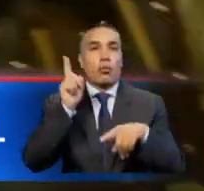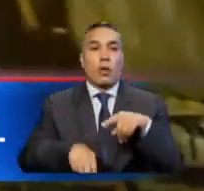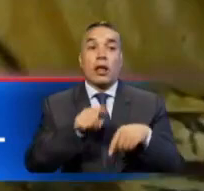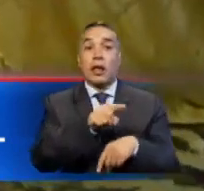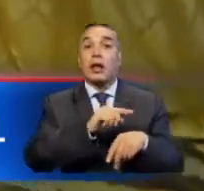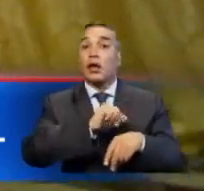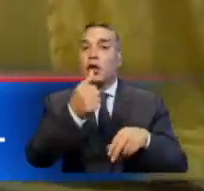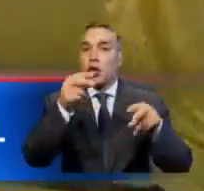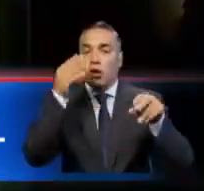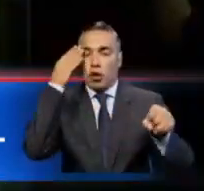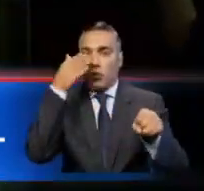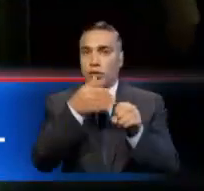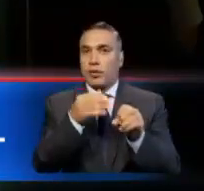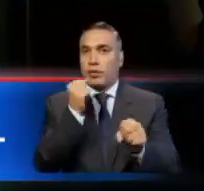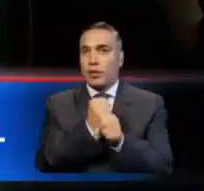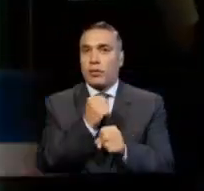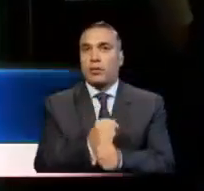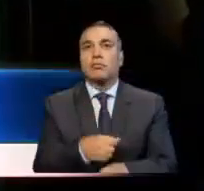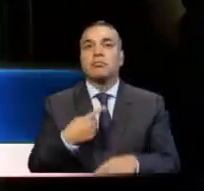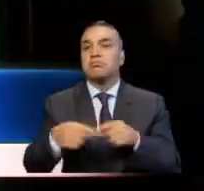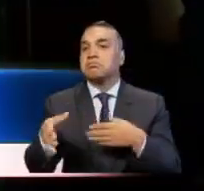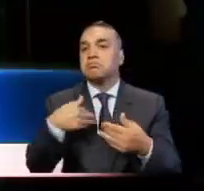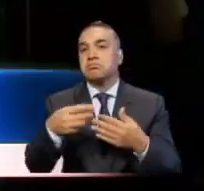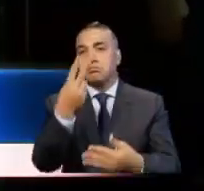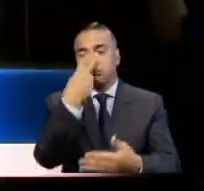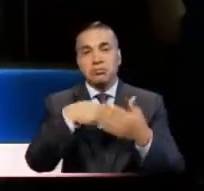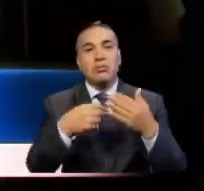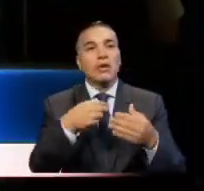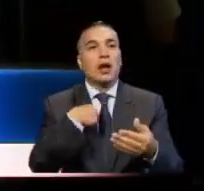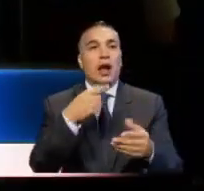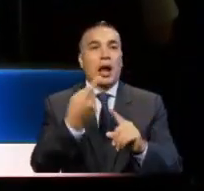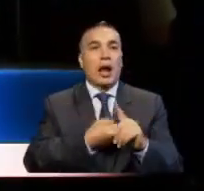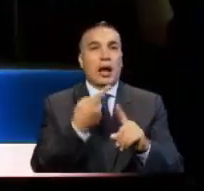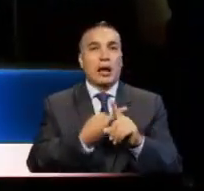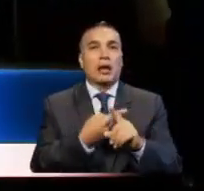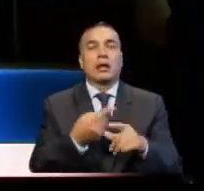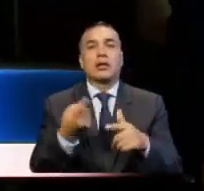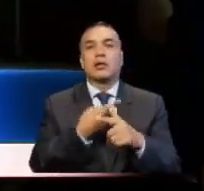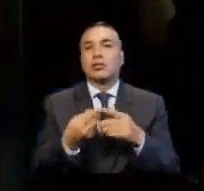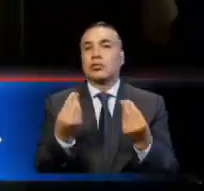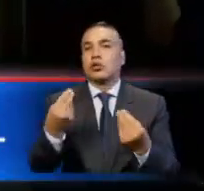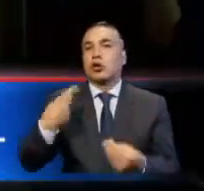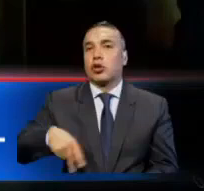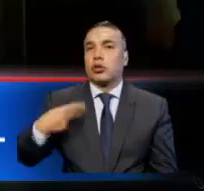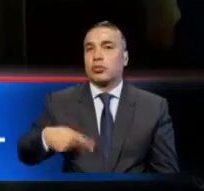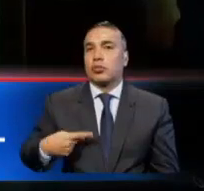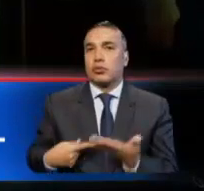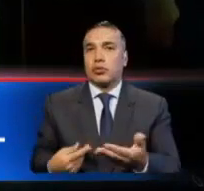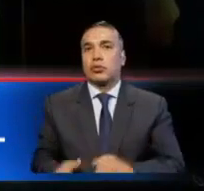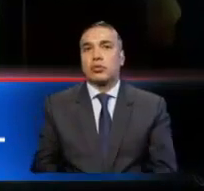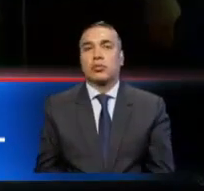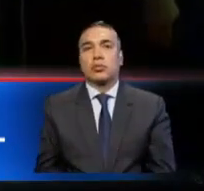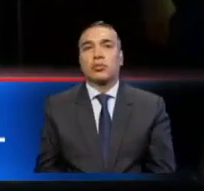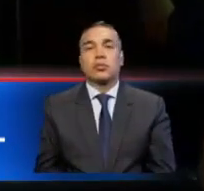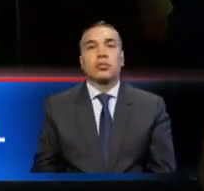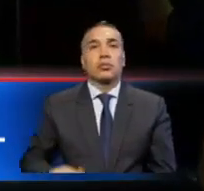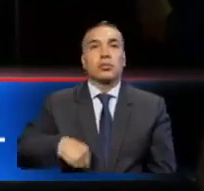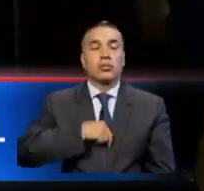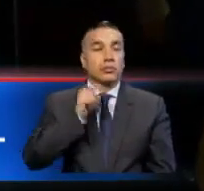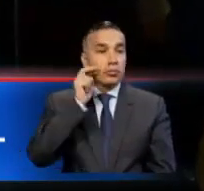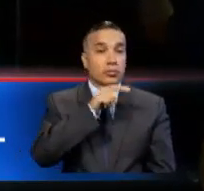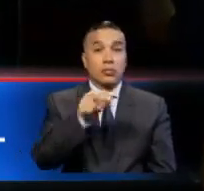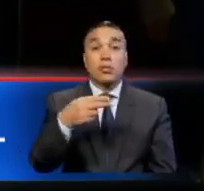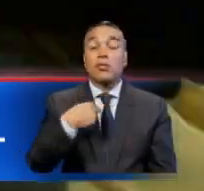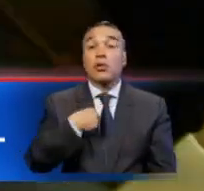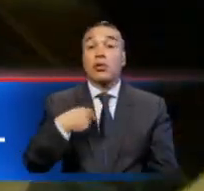tipo de fin. Sin embargo, alquilan las habitaciones por momentos y permiten que la prostitución prolifere en estas zonas. En este hostal en específico hemos encontrado dos habitaciones donde se